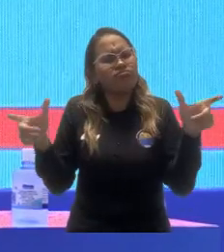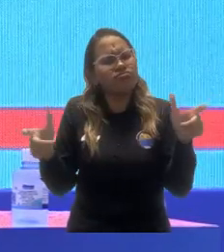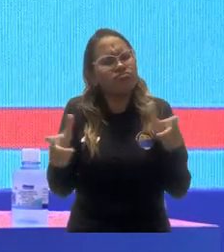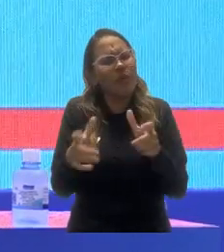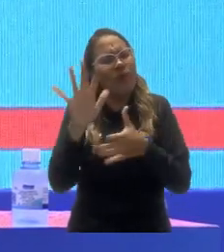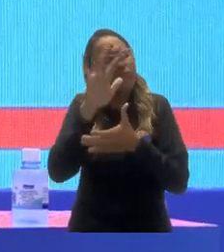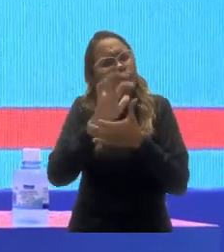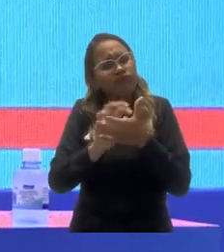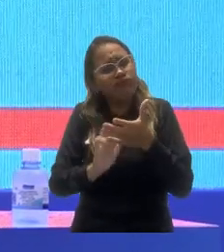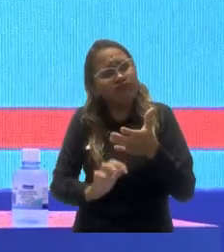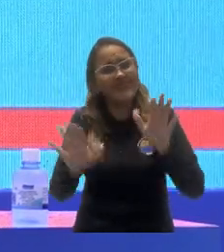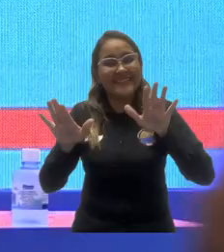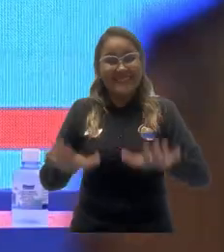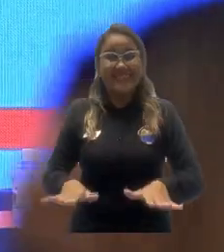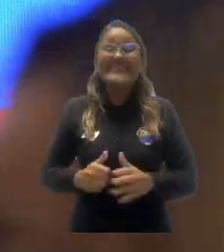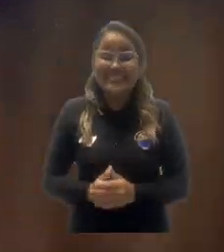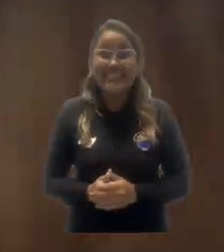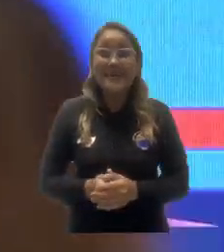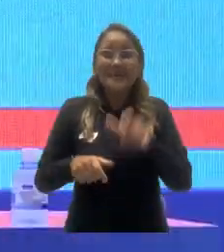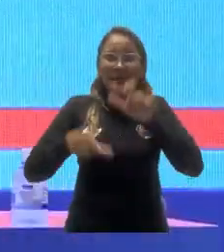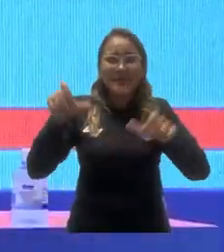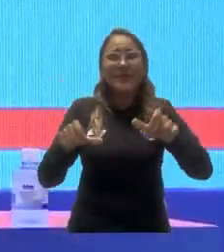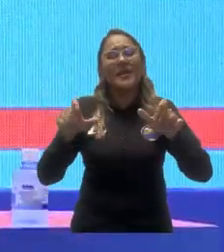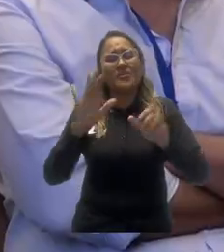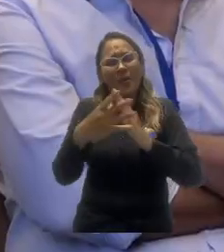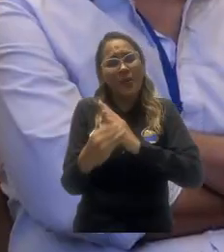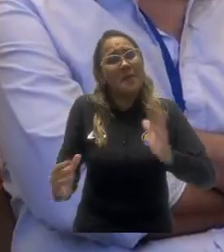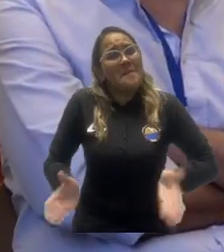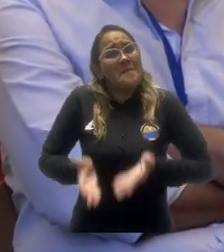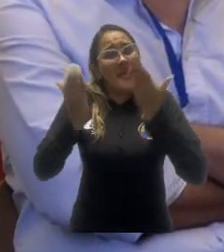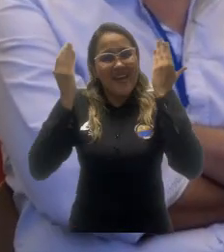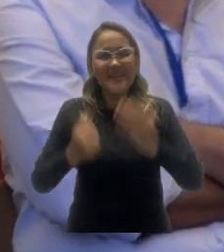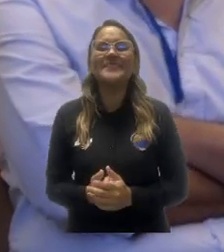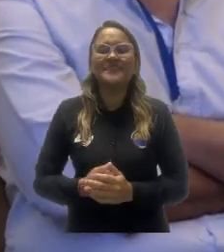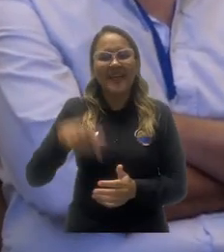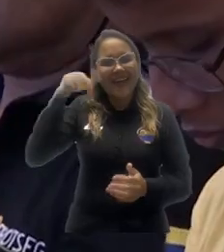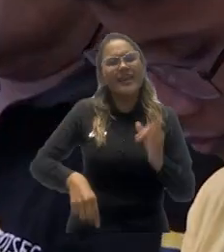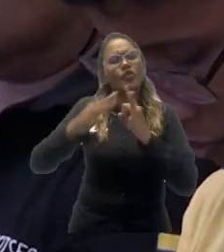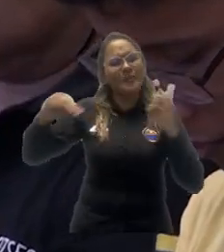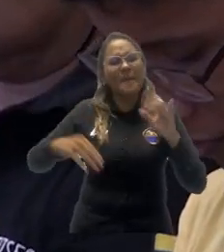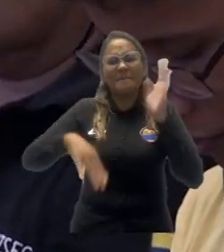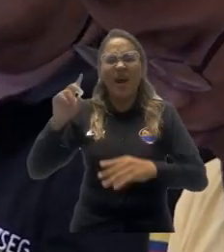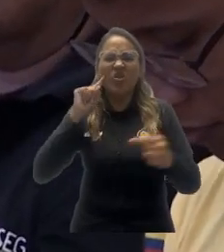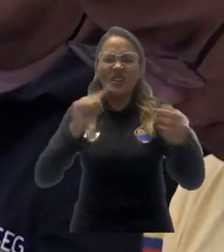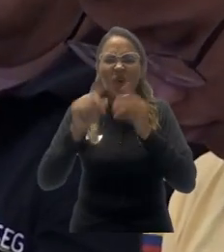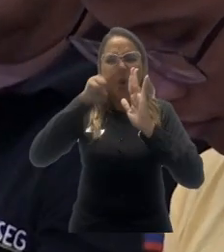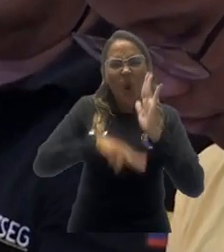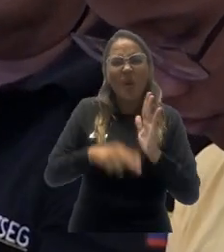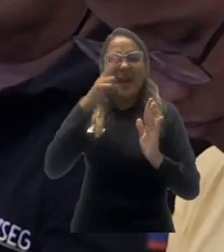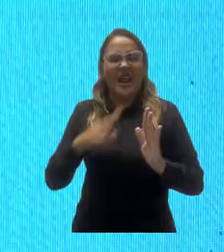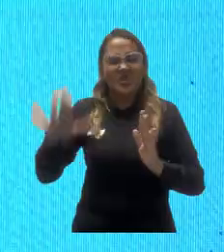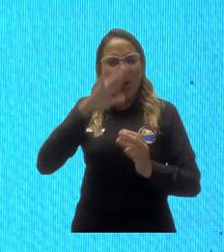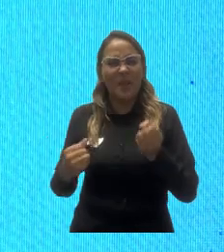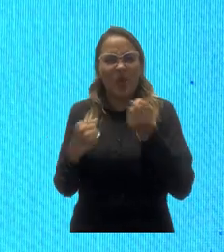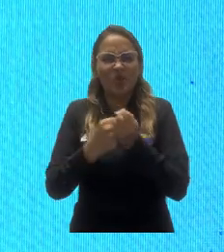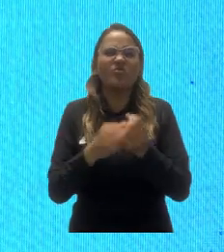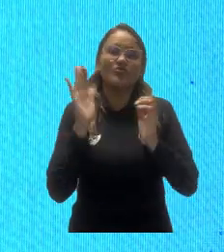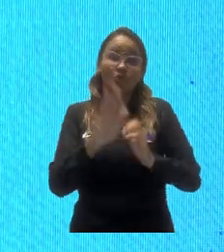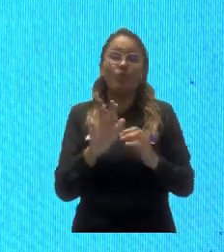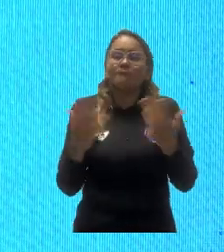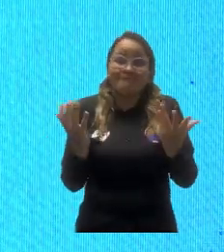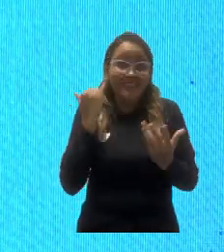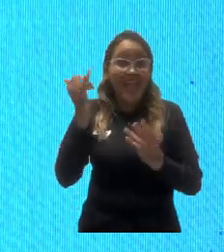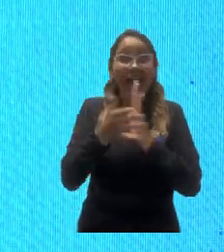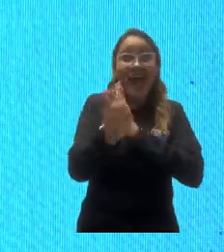reduzca, que saquemos realmente a la gente de la pobreza. Unimagdalena sigue estando en sintonía de las políticas nacionales gracias a iniciativas